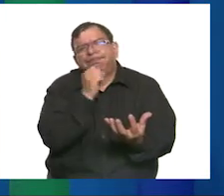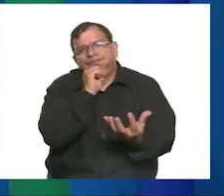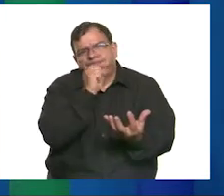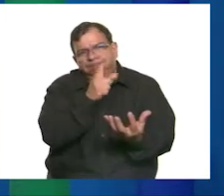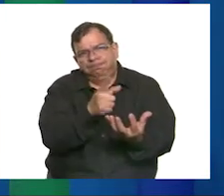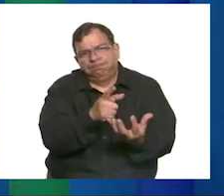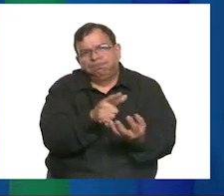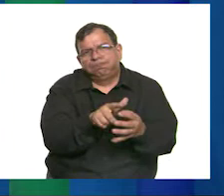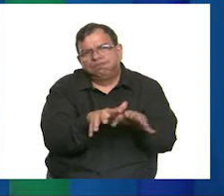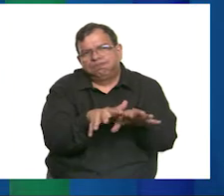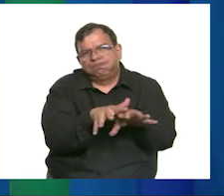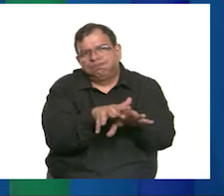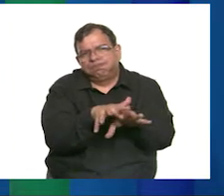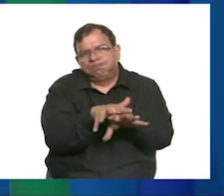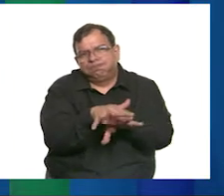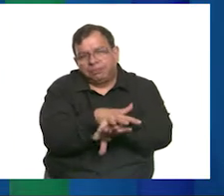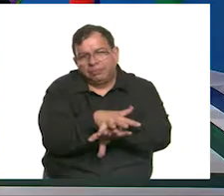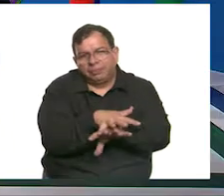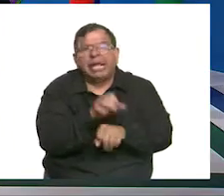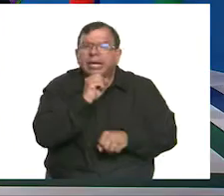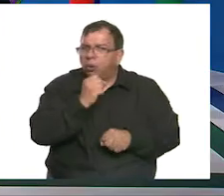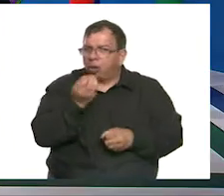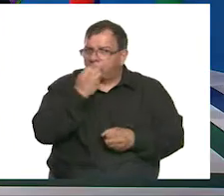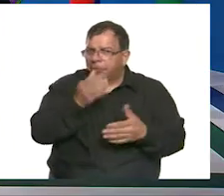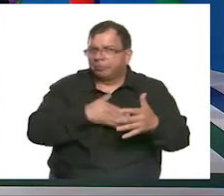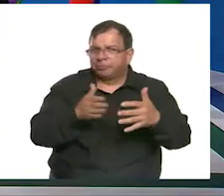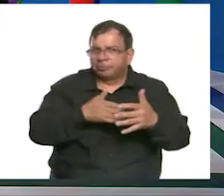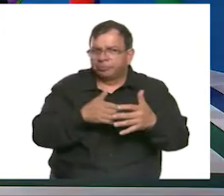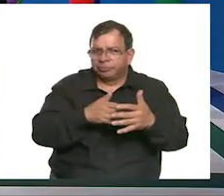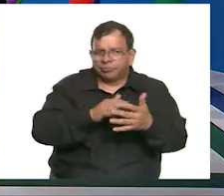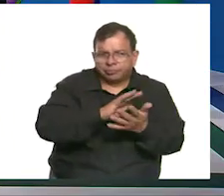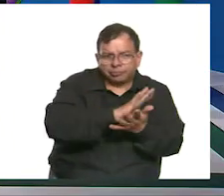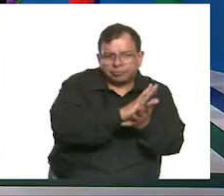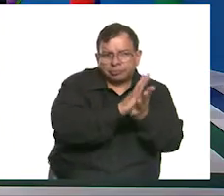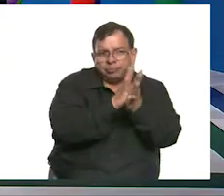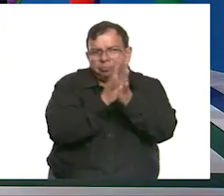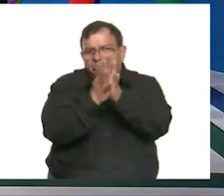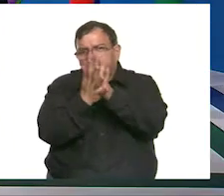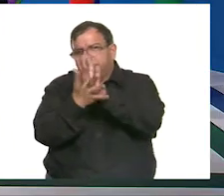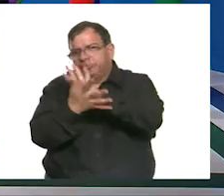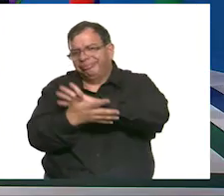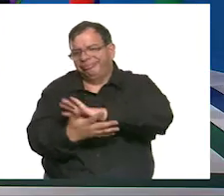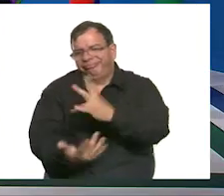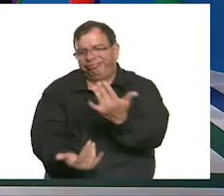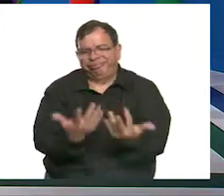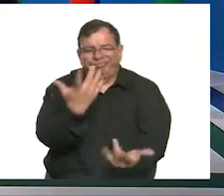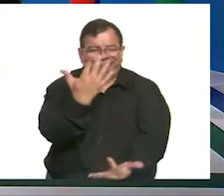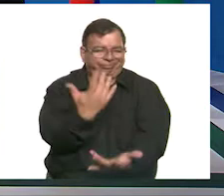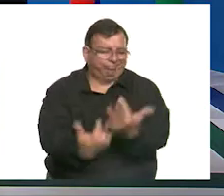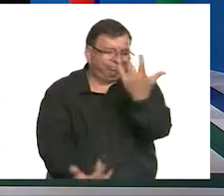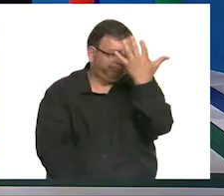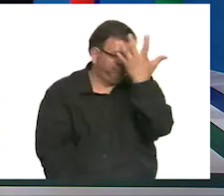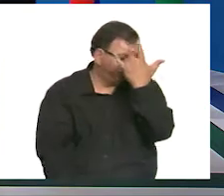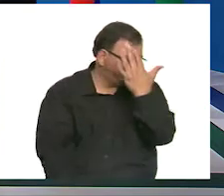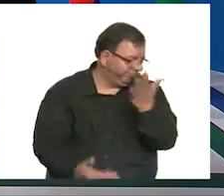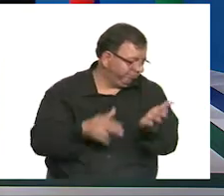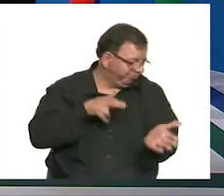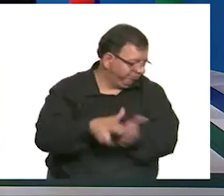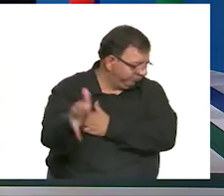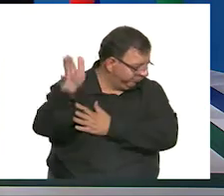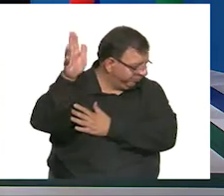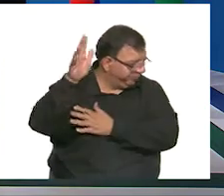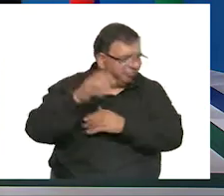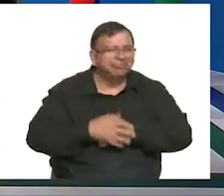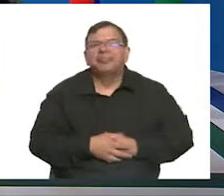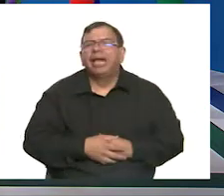alimentos se modifican al cocinarlos. Sí, se transforman al estado de achicharramiento. No se crea, profesor.